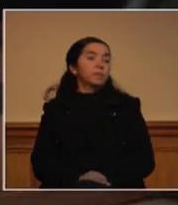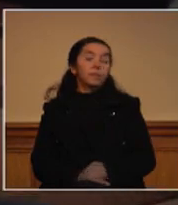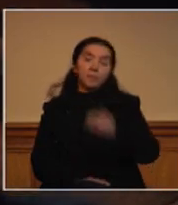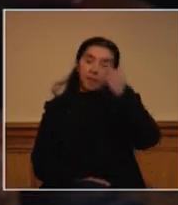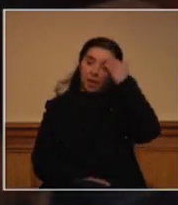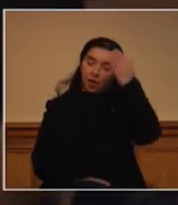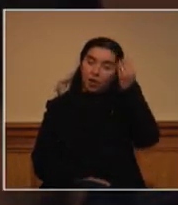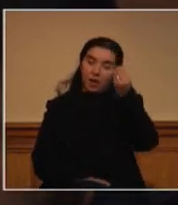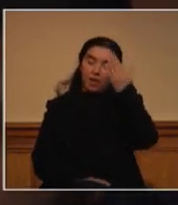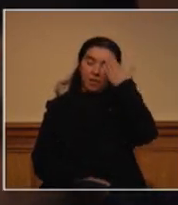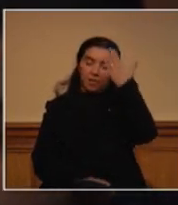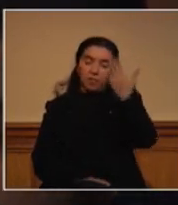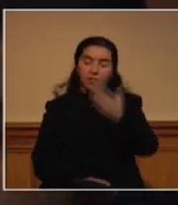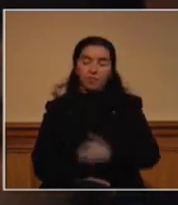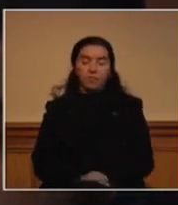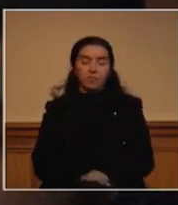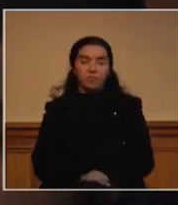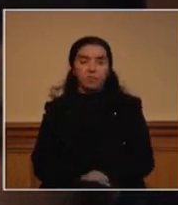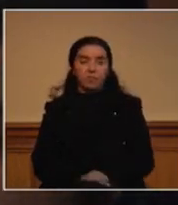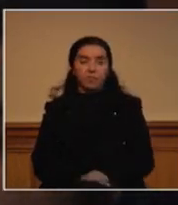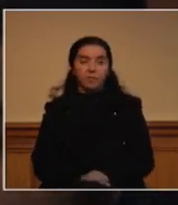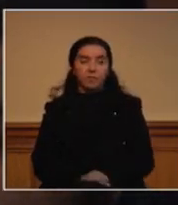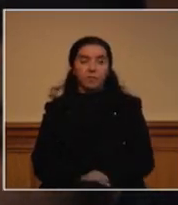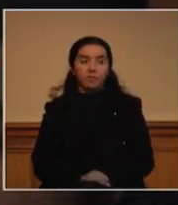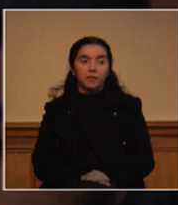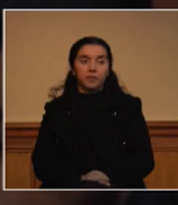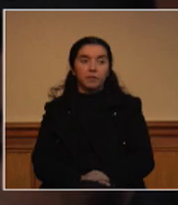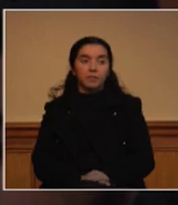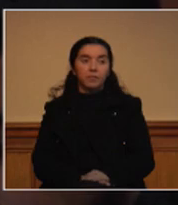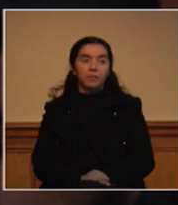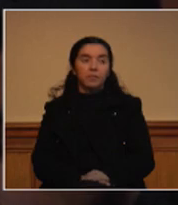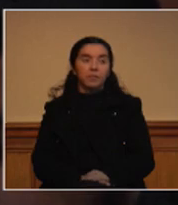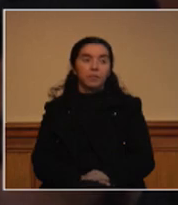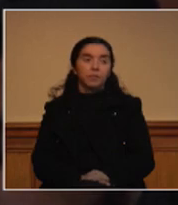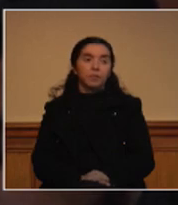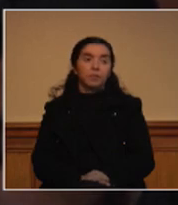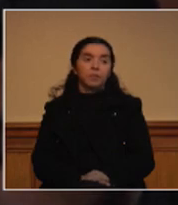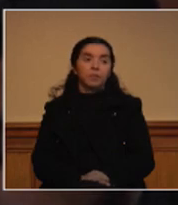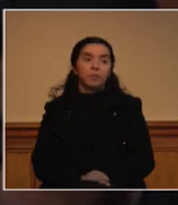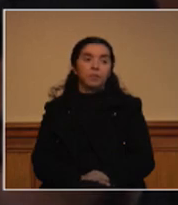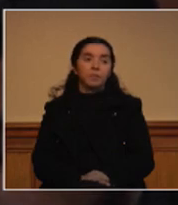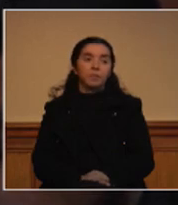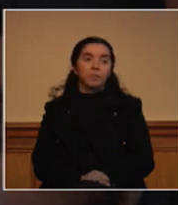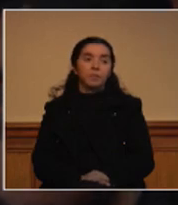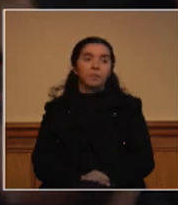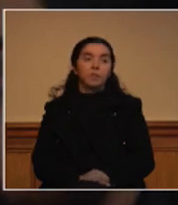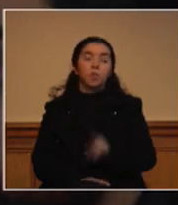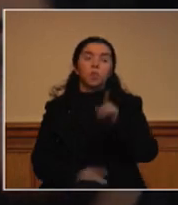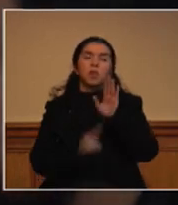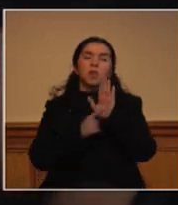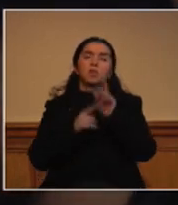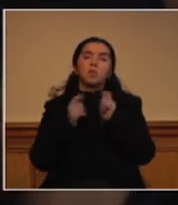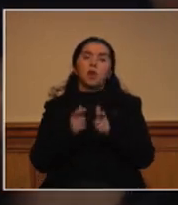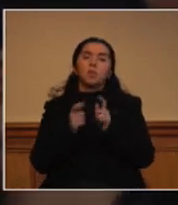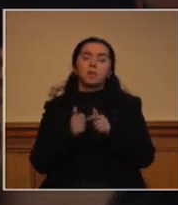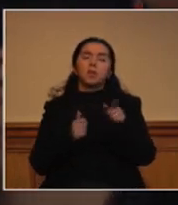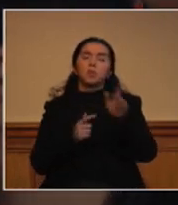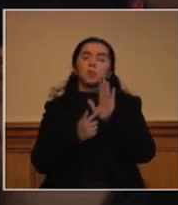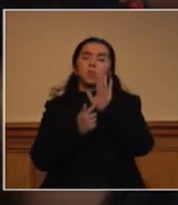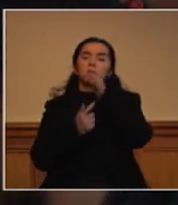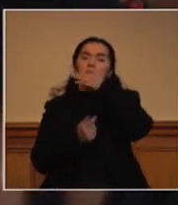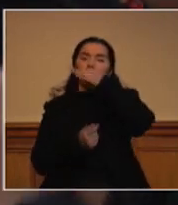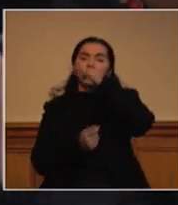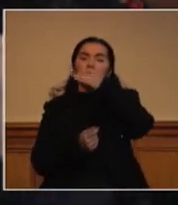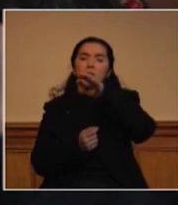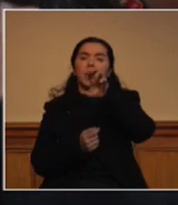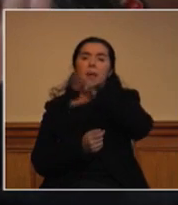Hola, muy buenos días. Bueno, una de las competencias que se mencionaban en tu presentación era respecto de